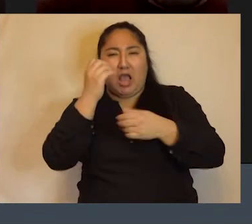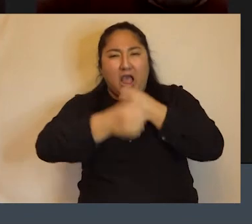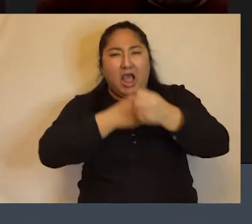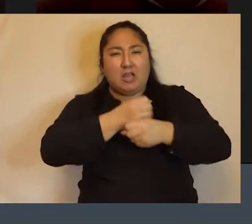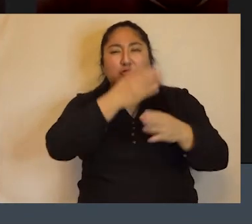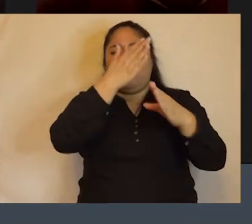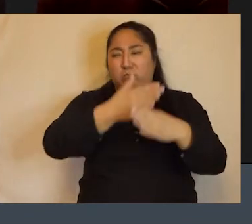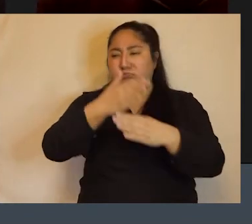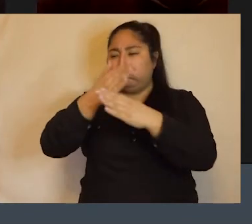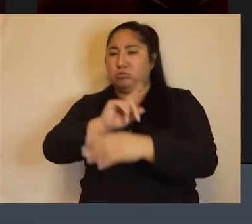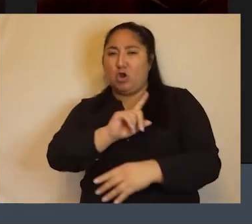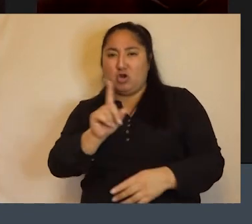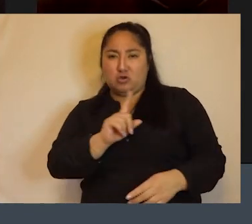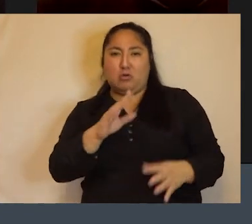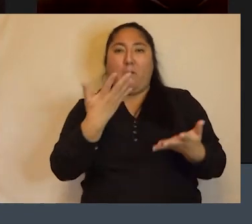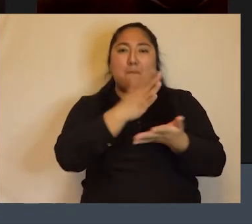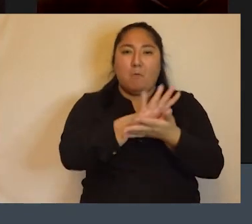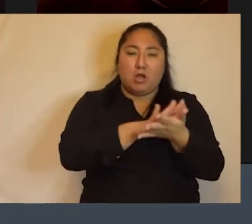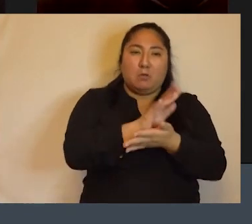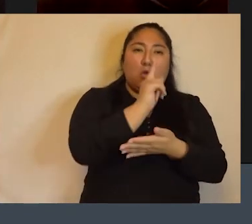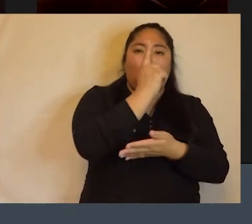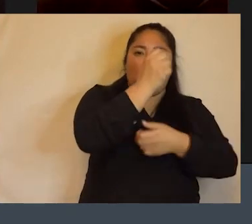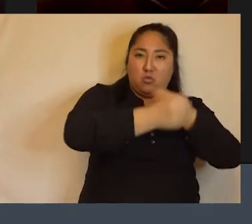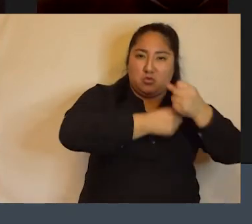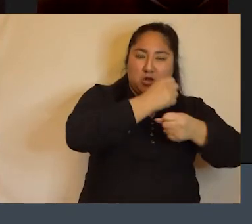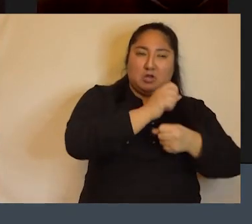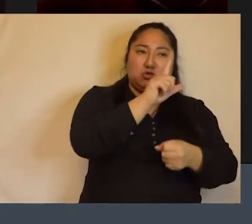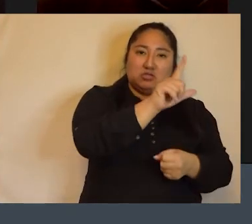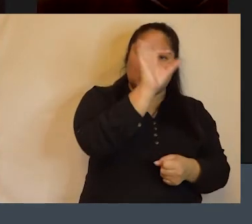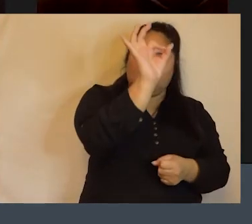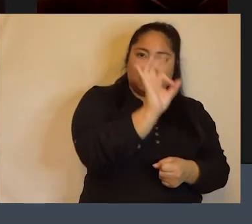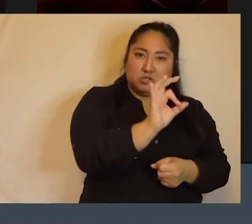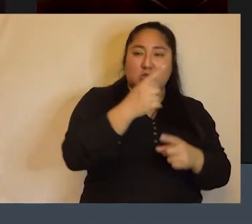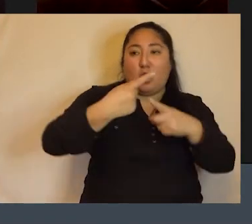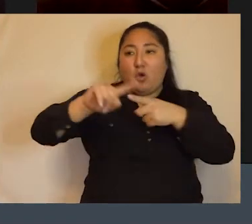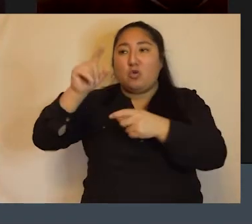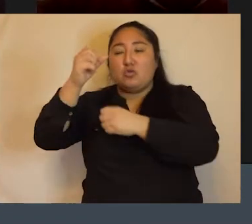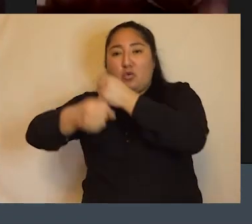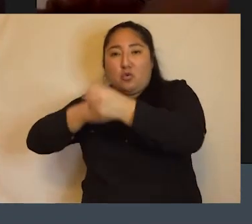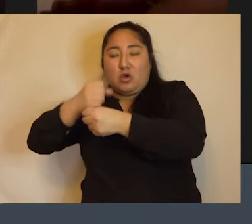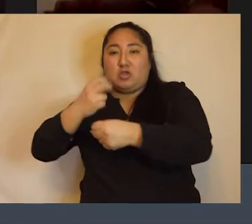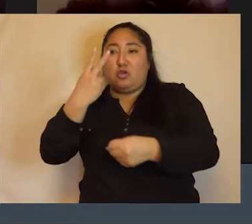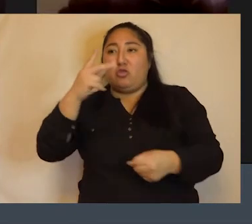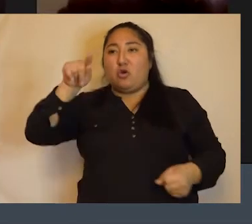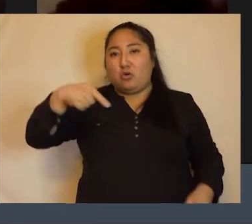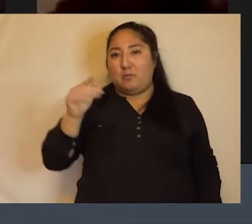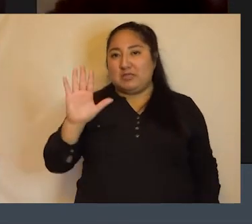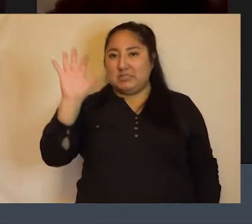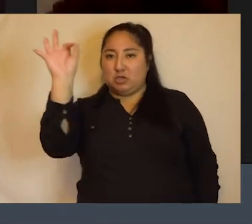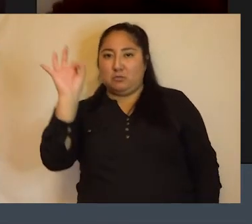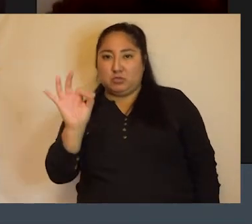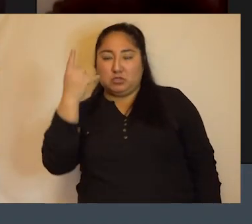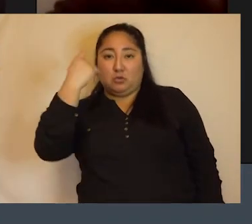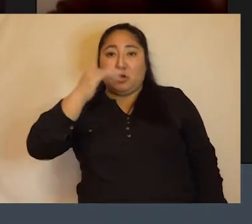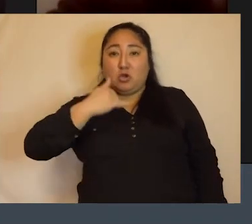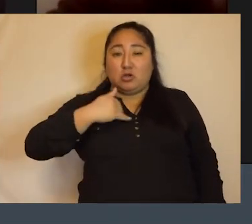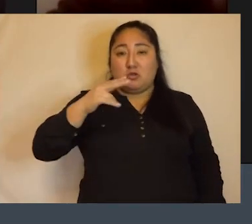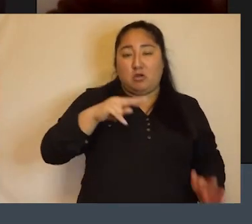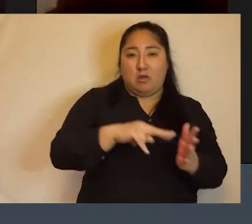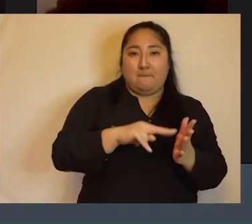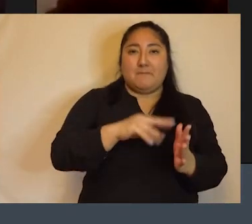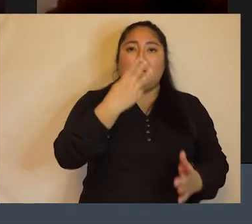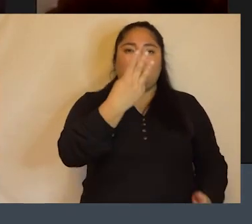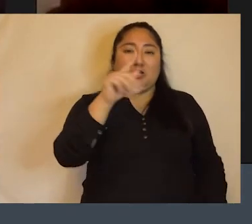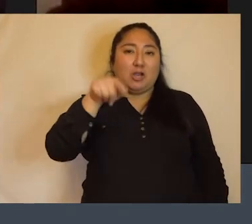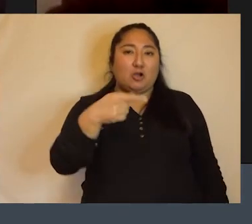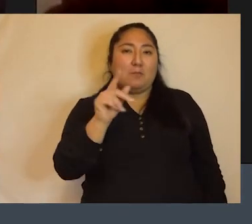los años. Eso significa lo que dijo Hernán, que un año puede haber un 7% y otro año va a tener un 2,5%. Pero lo que uno debiera esperar